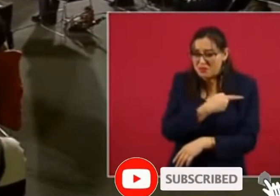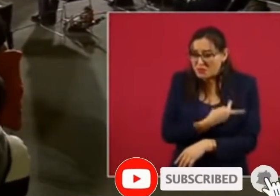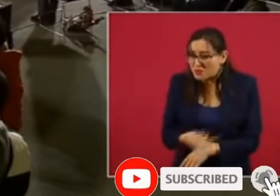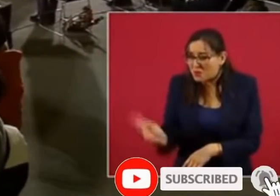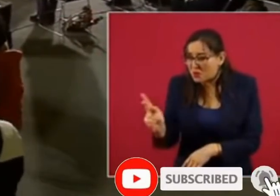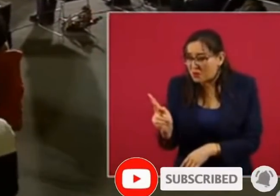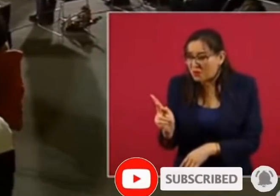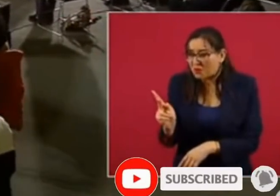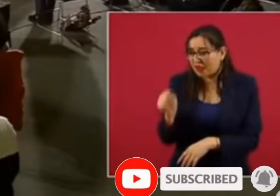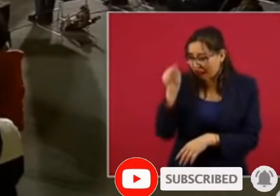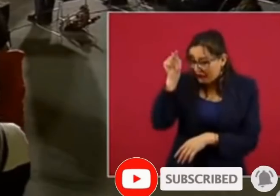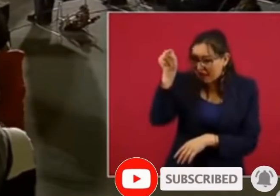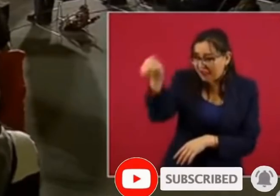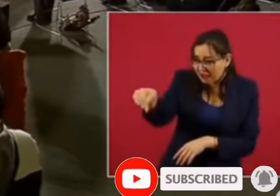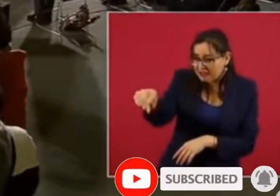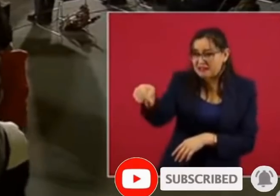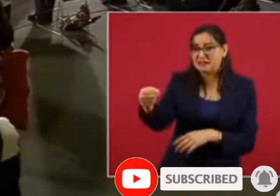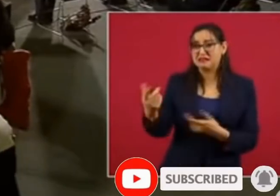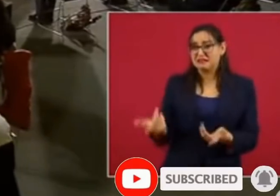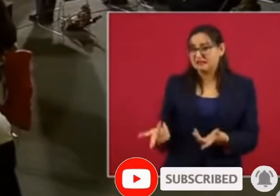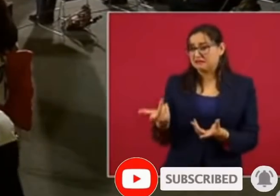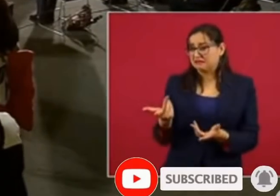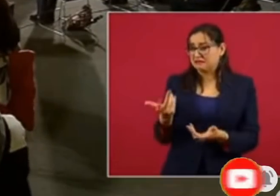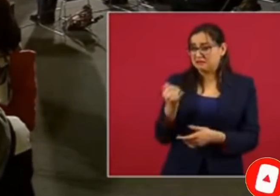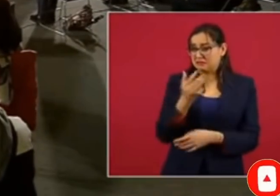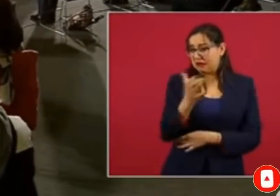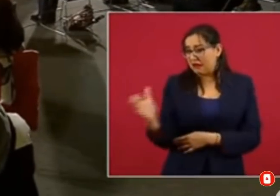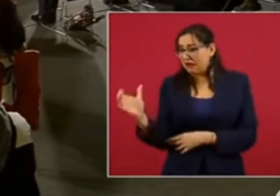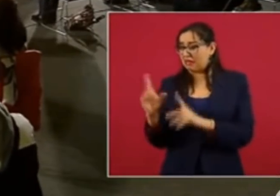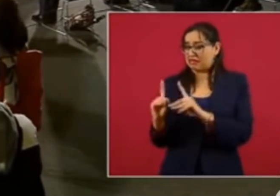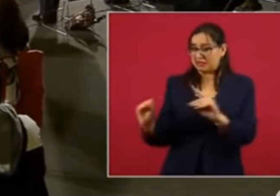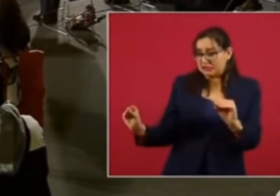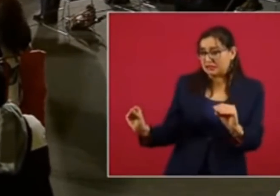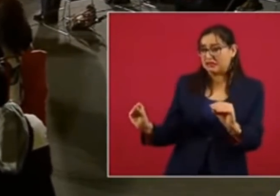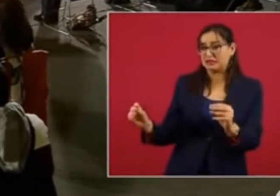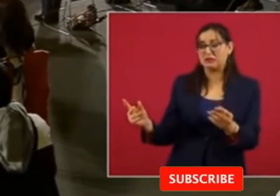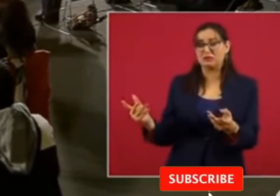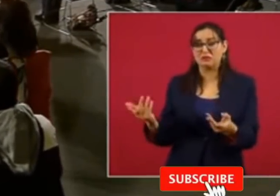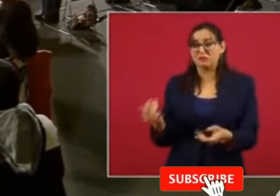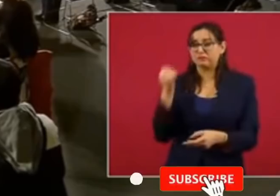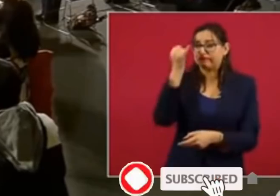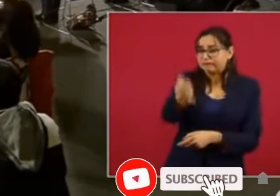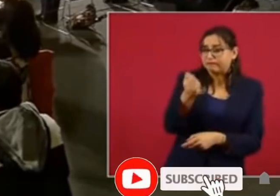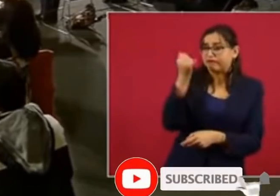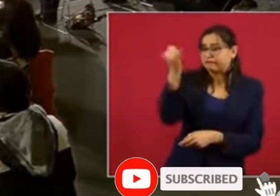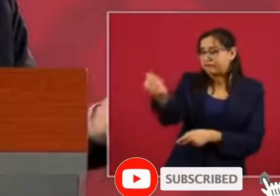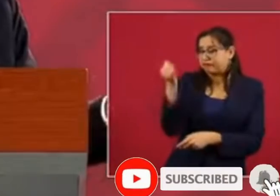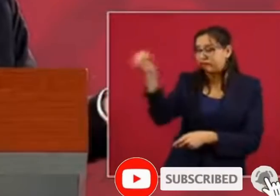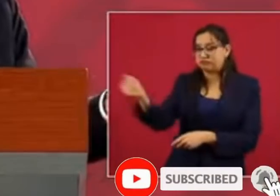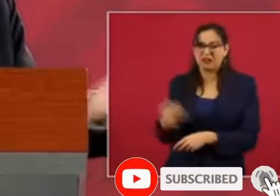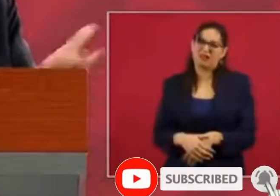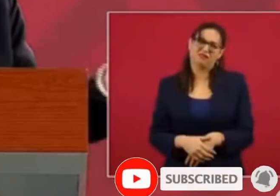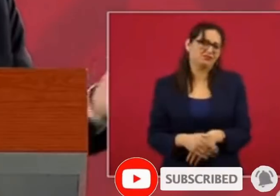la sierra, en los valles, en los desiertos, en los lugares apartados, ahí no